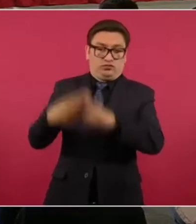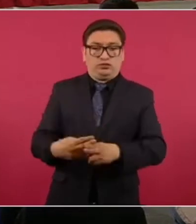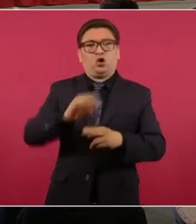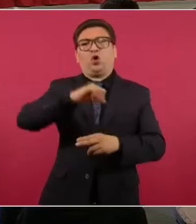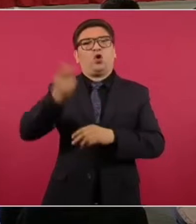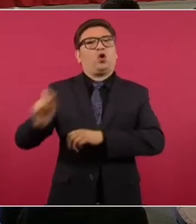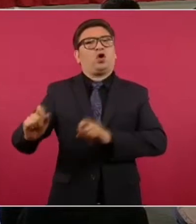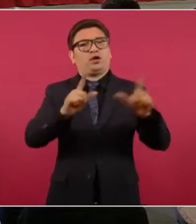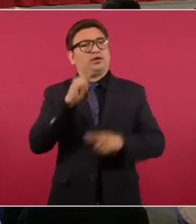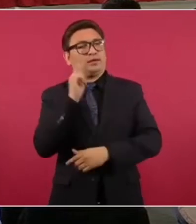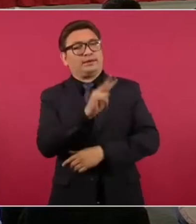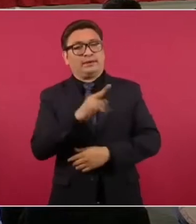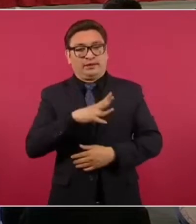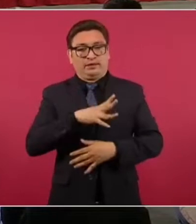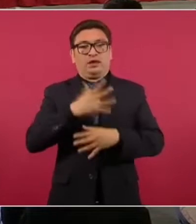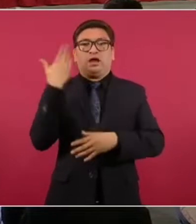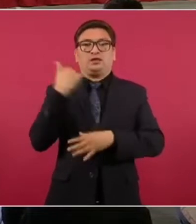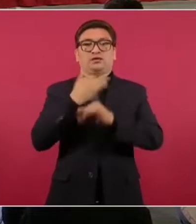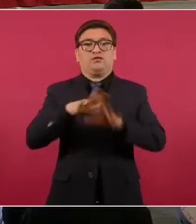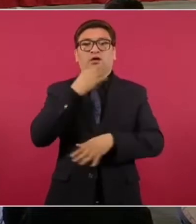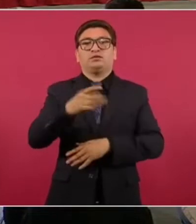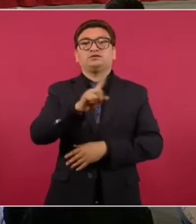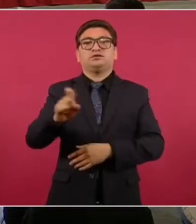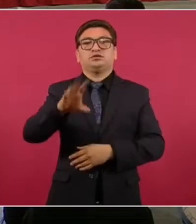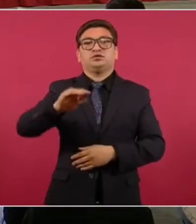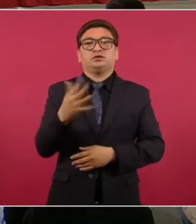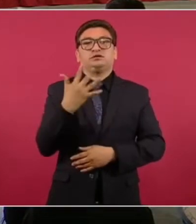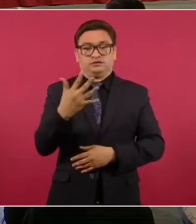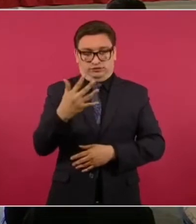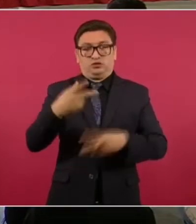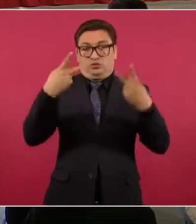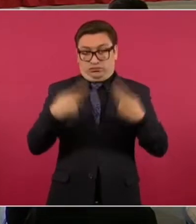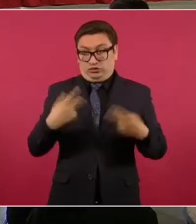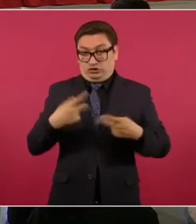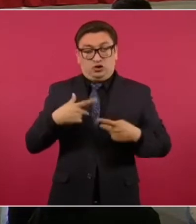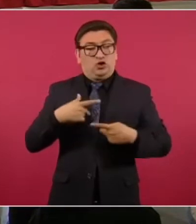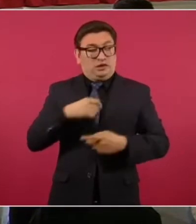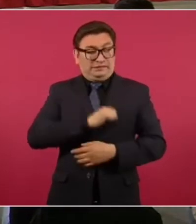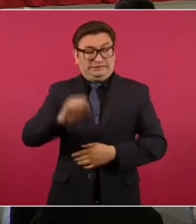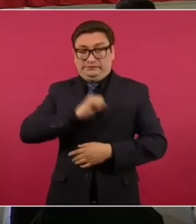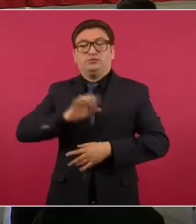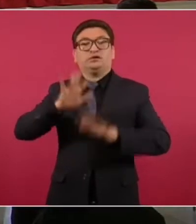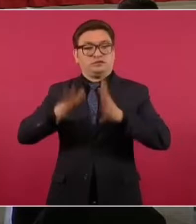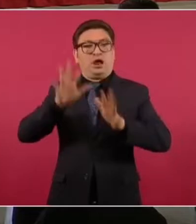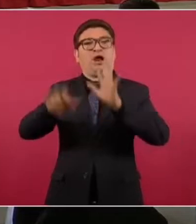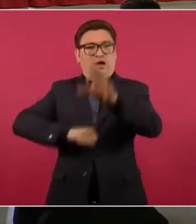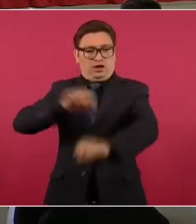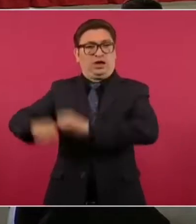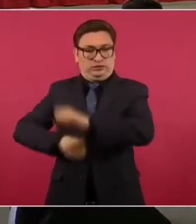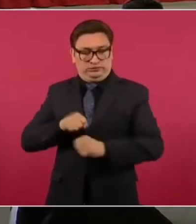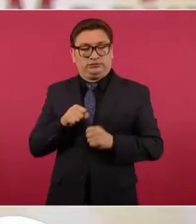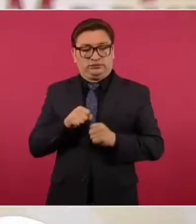siguientes láminas, como informábamos, hay 195 generadores de violencia detenidos.